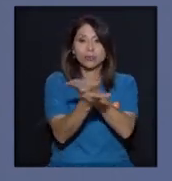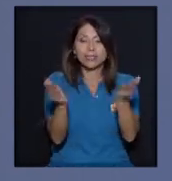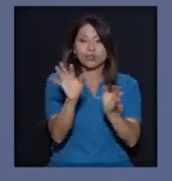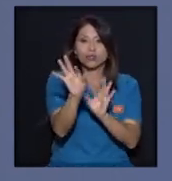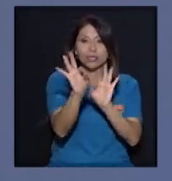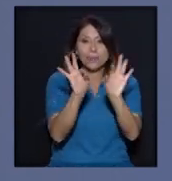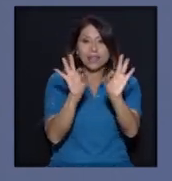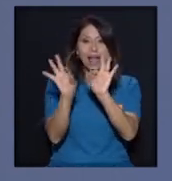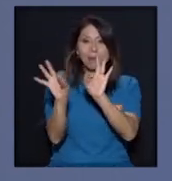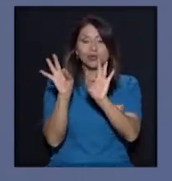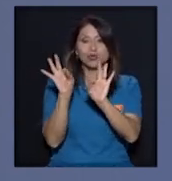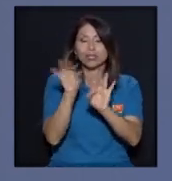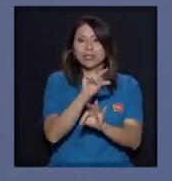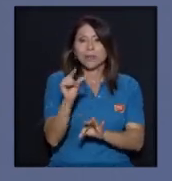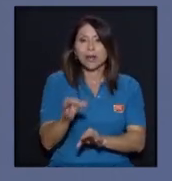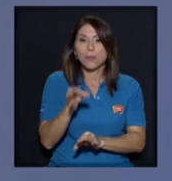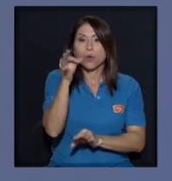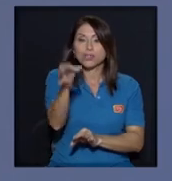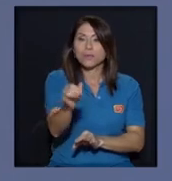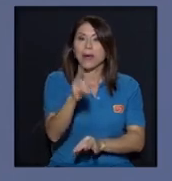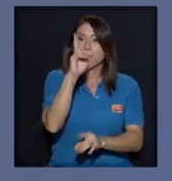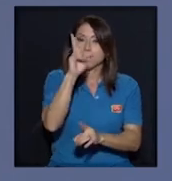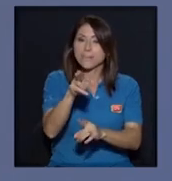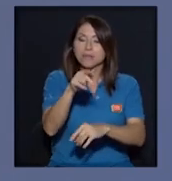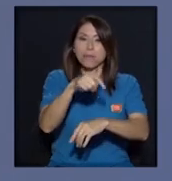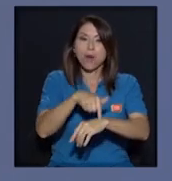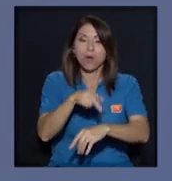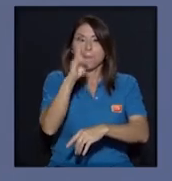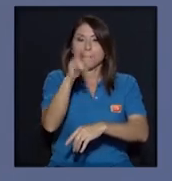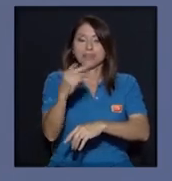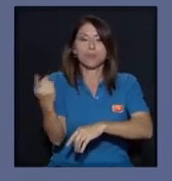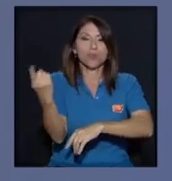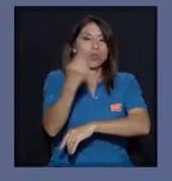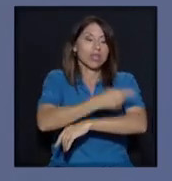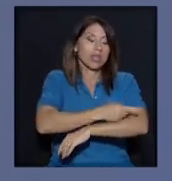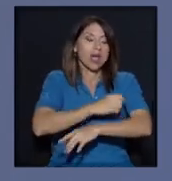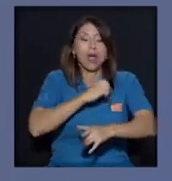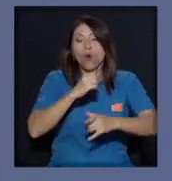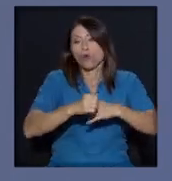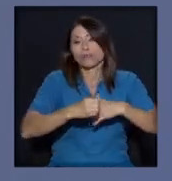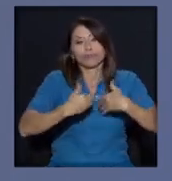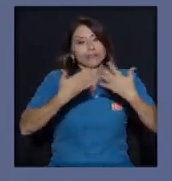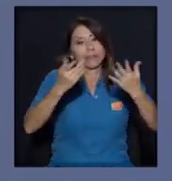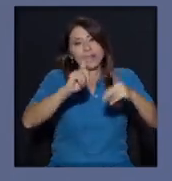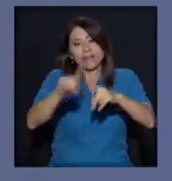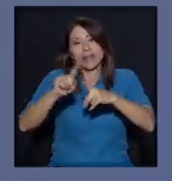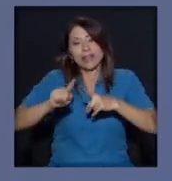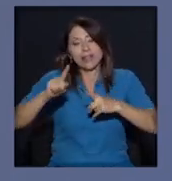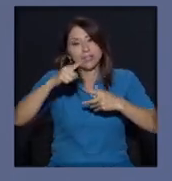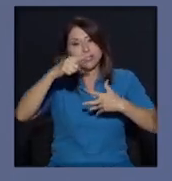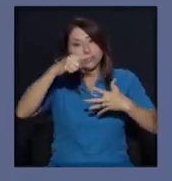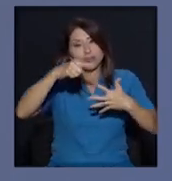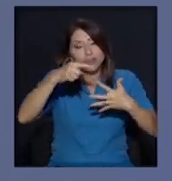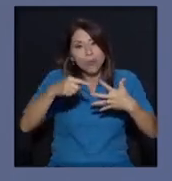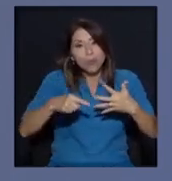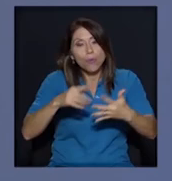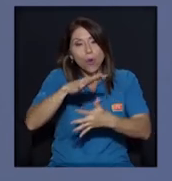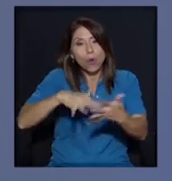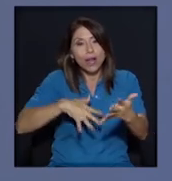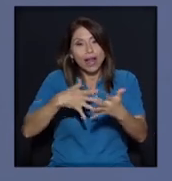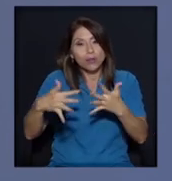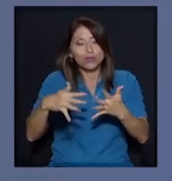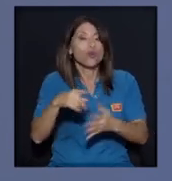próxima semana, en los mismos tiempos y circunstancias o en otros de los horarios alternativos, nos